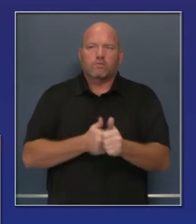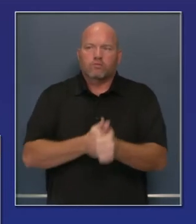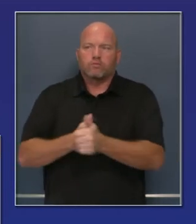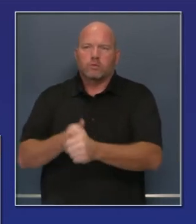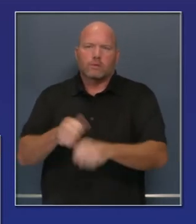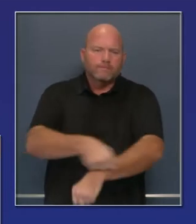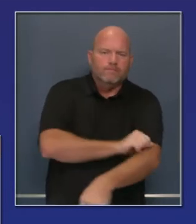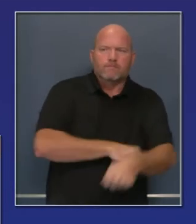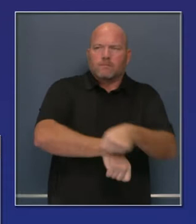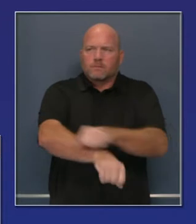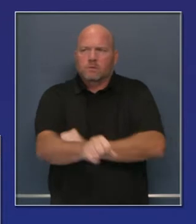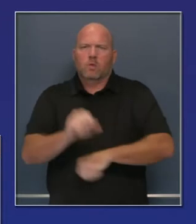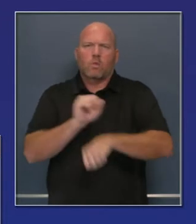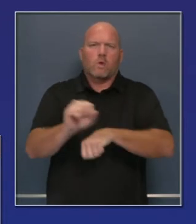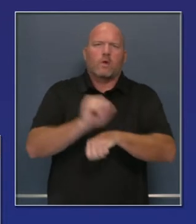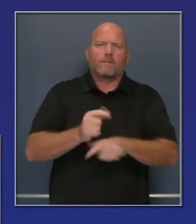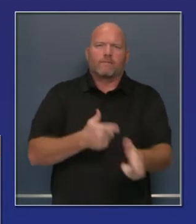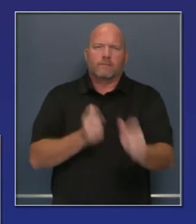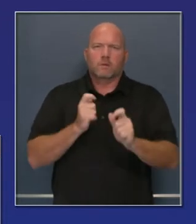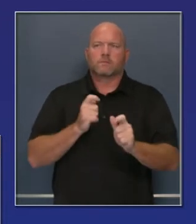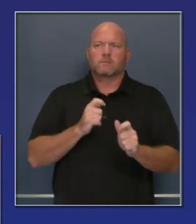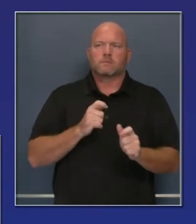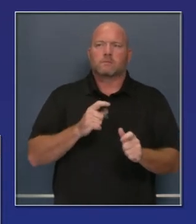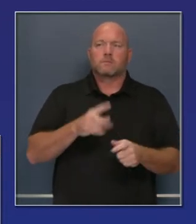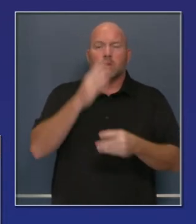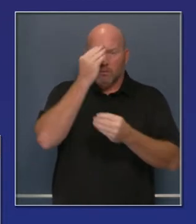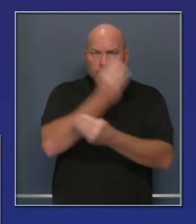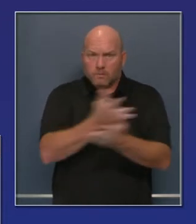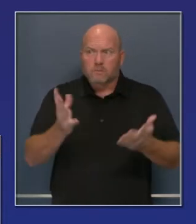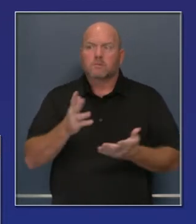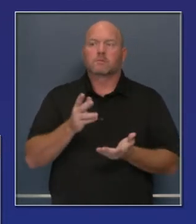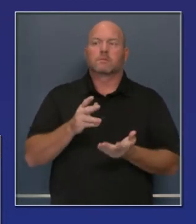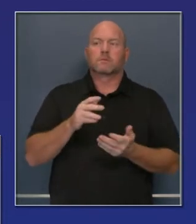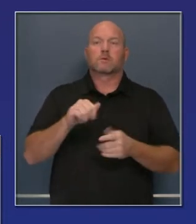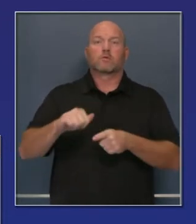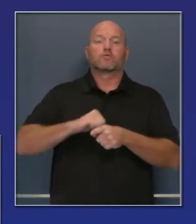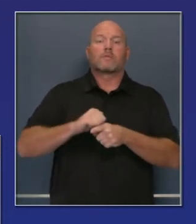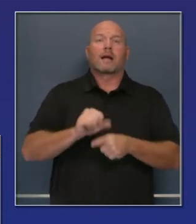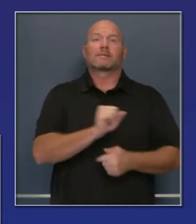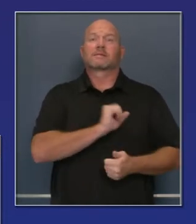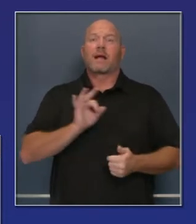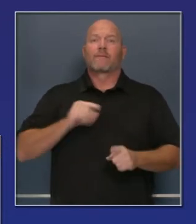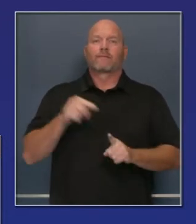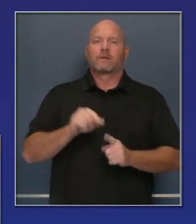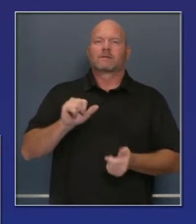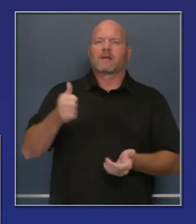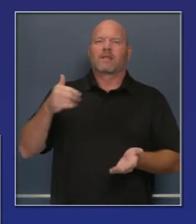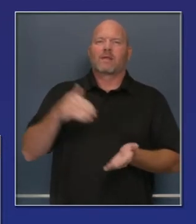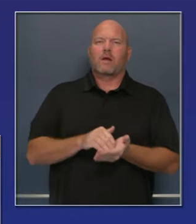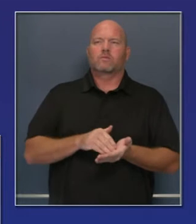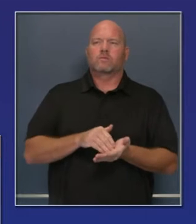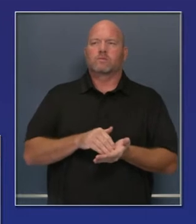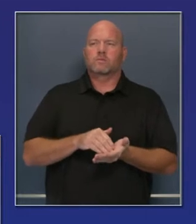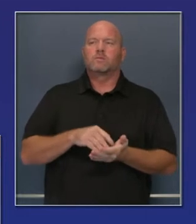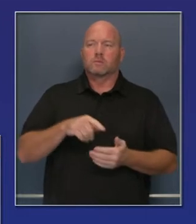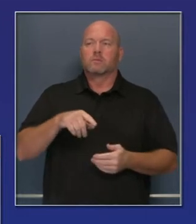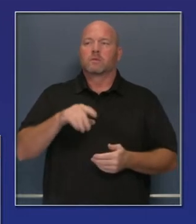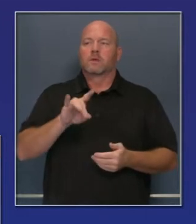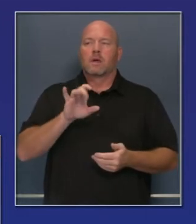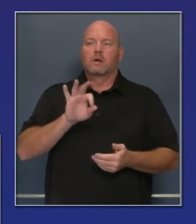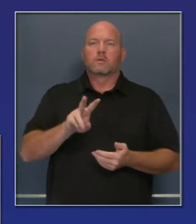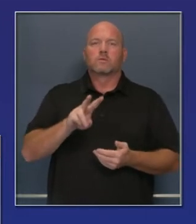de contacto se pongan a trabajar de inmediato. Nos vamos a actualizar sobre el número total de personal capacitado, de